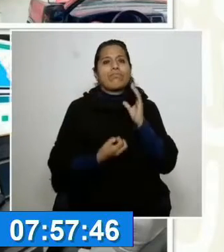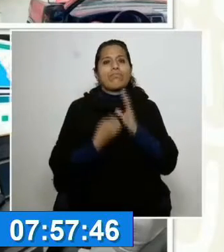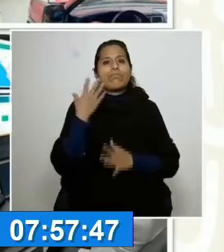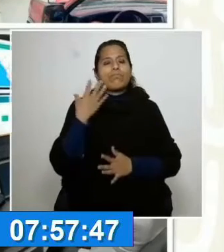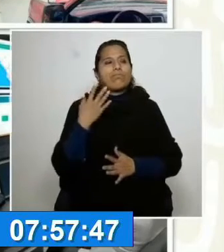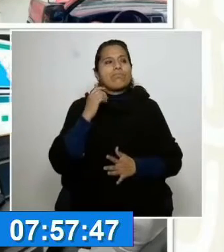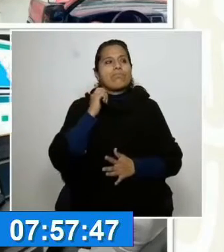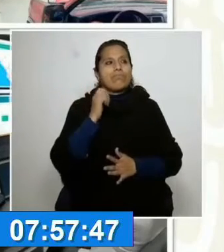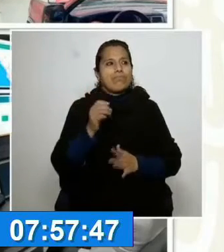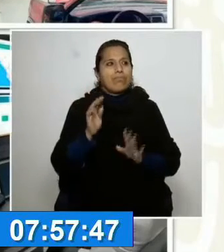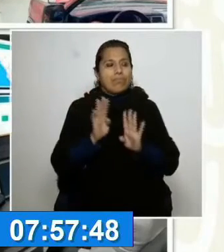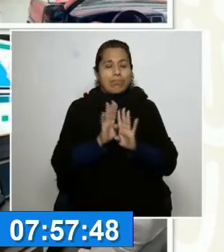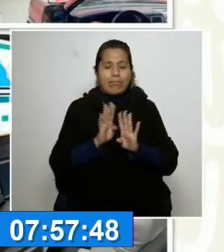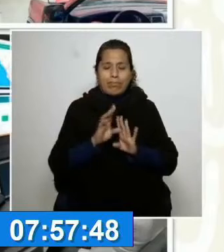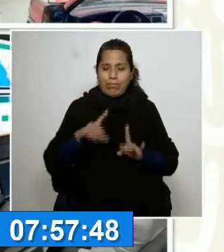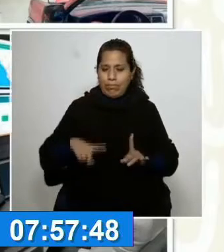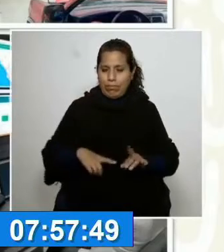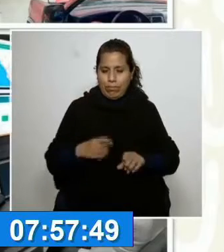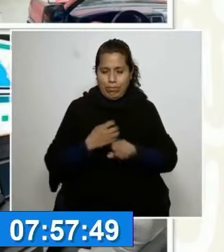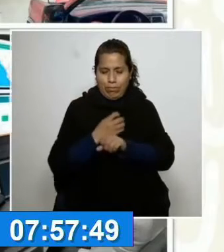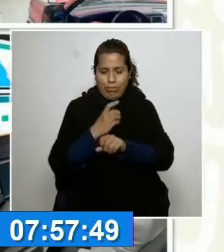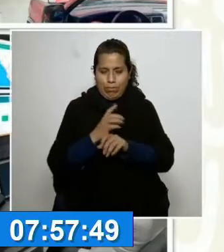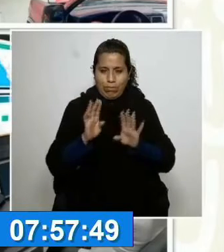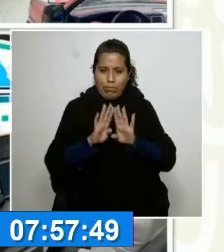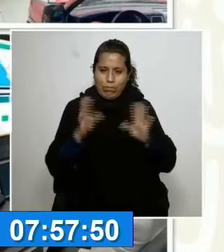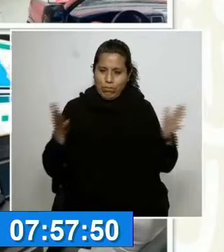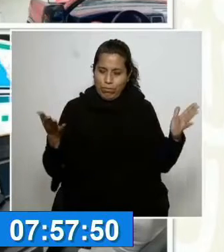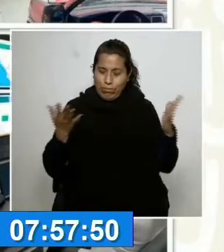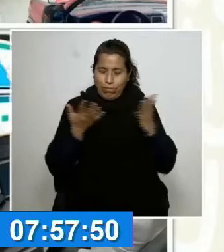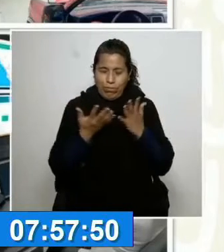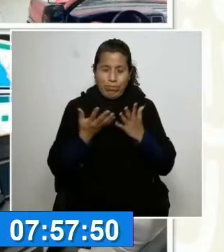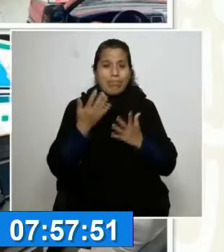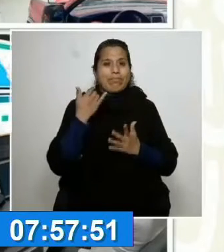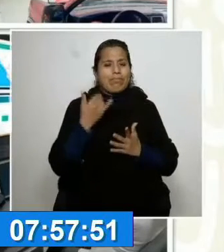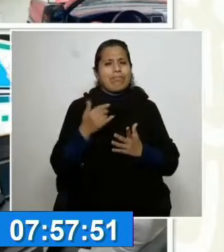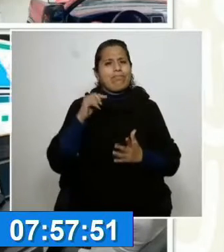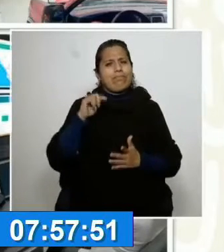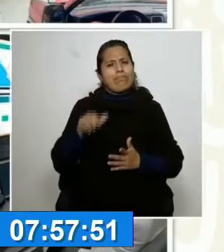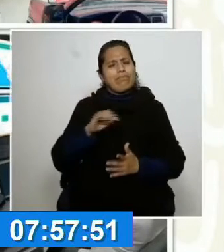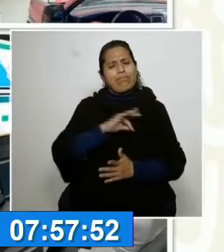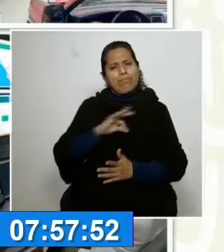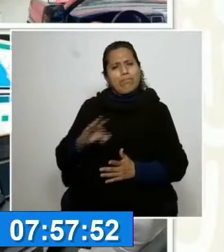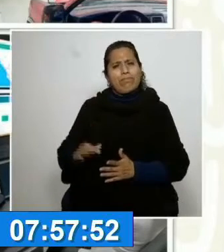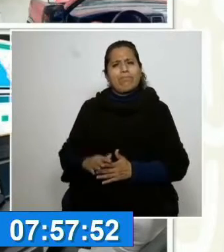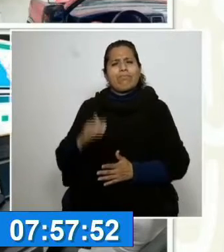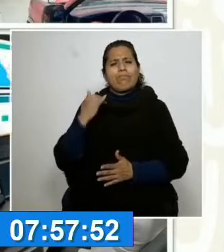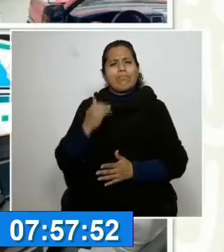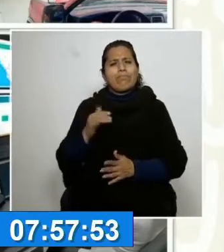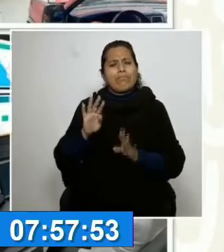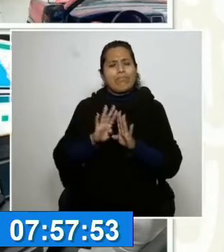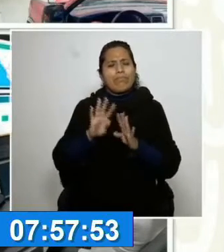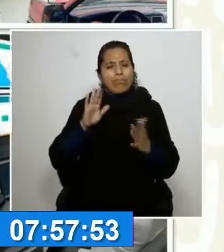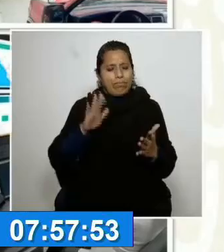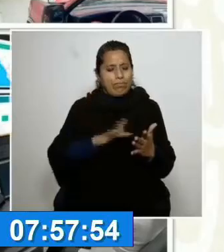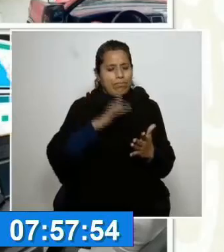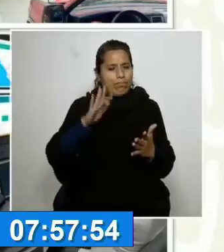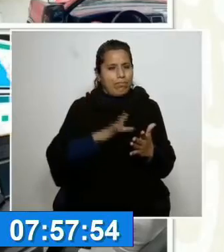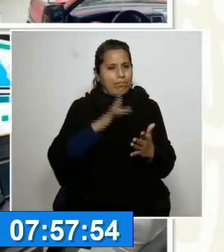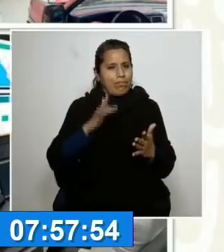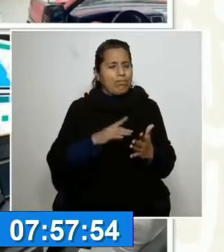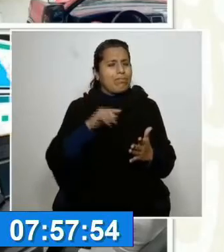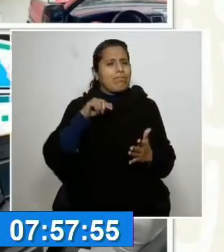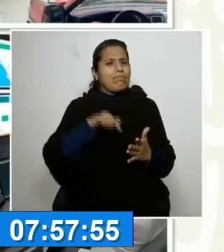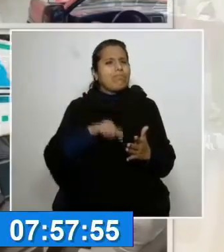El estado además será invitado a participar en el Tianguis Internacional de Pueblos Mágicos, que se realizará en